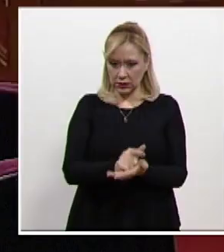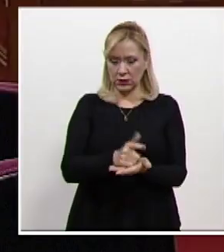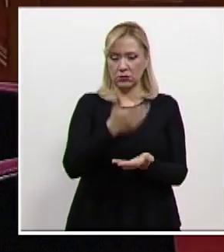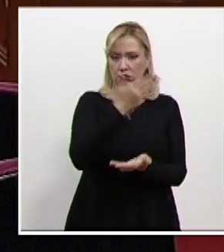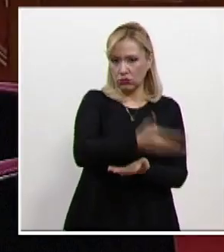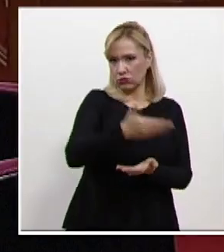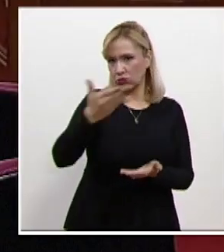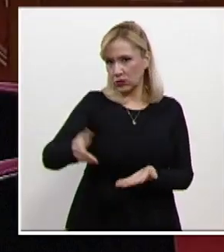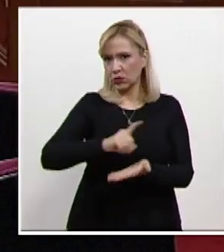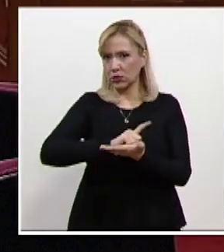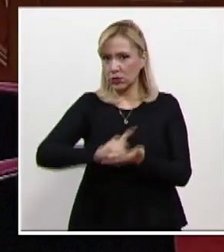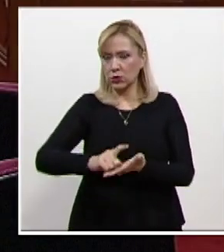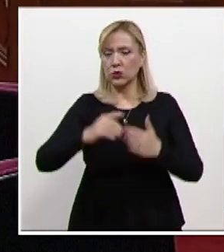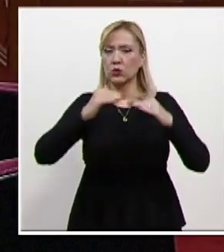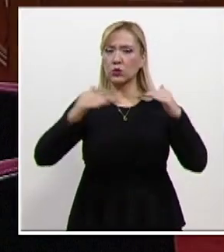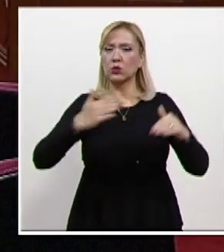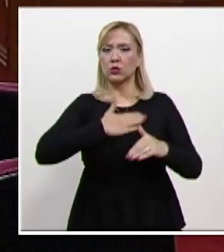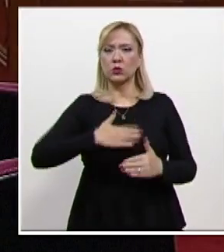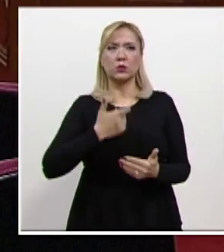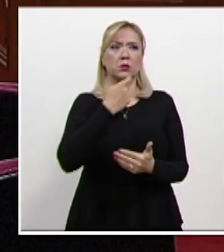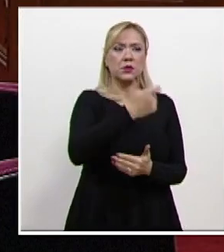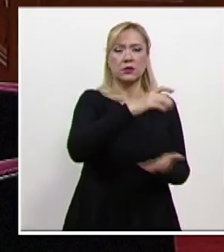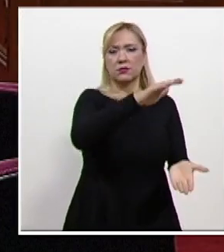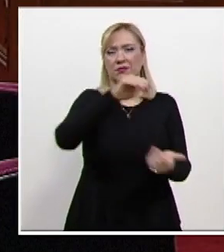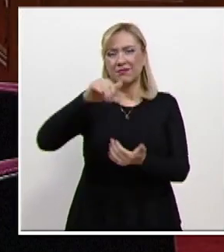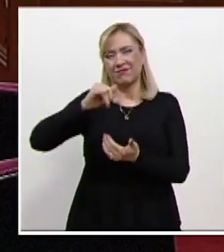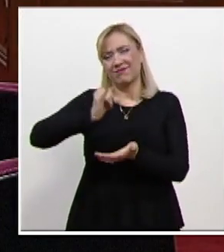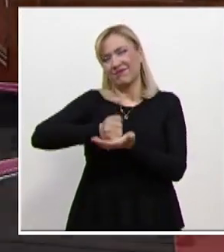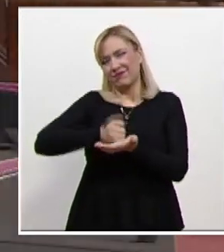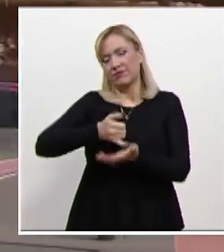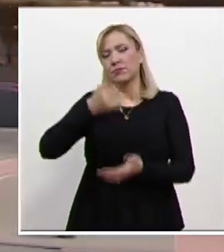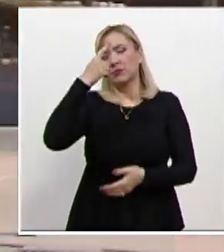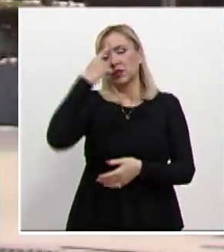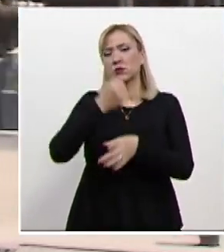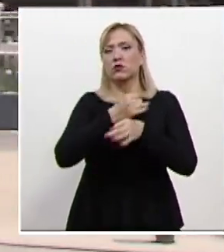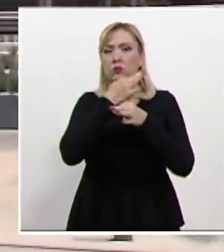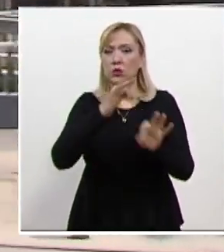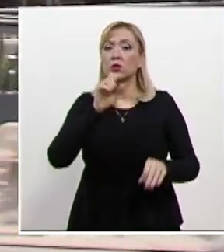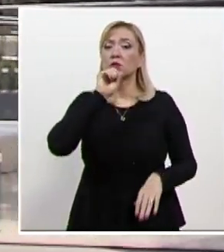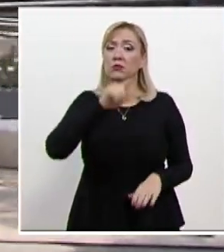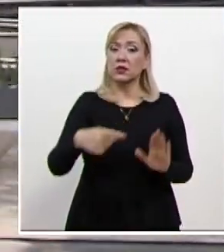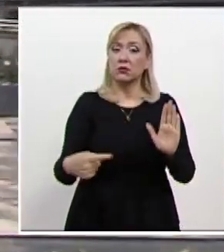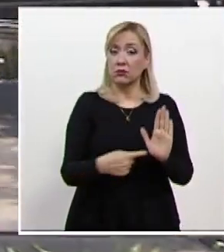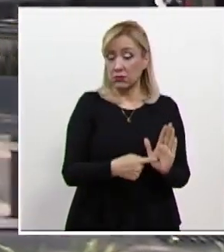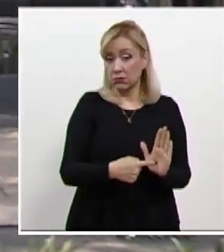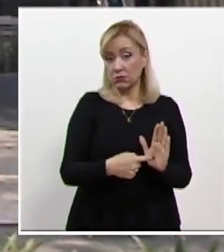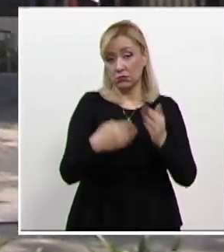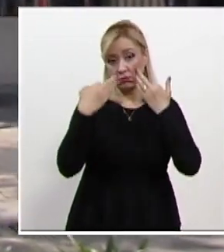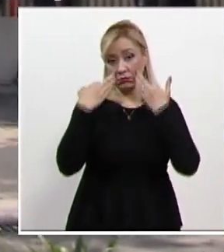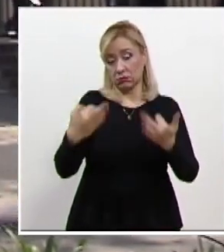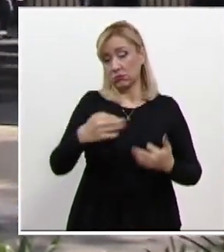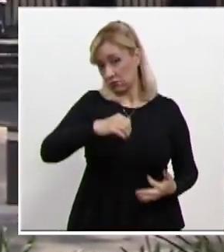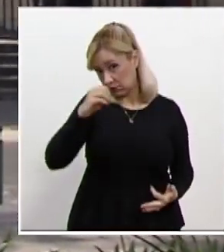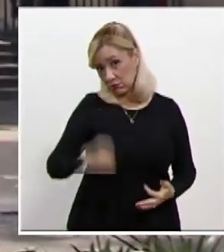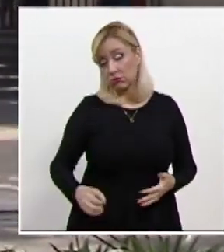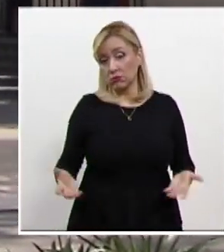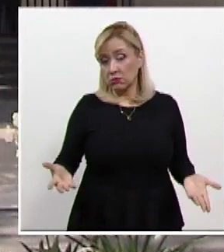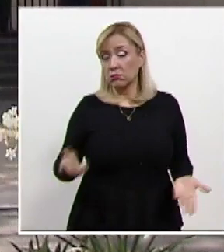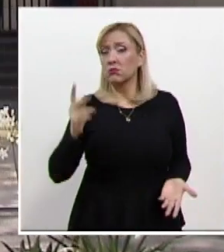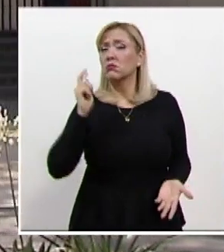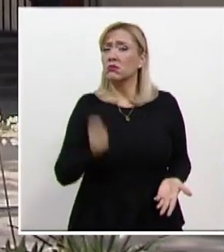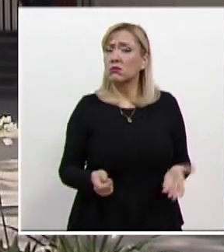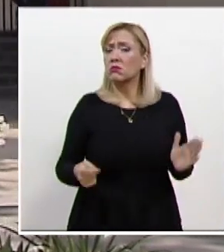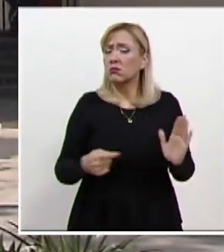tributaria, así como el de gratuidad en el acceso a la información pública. Entre ellas, las disposiciones que fueron invalidadas se encuentran las